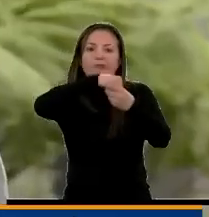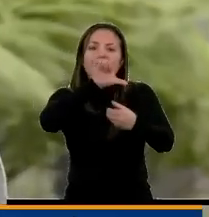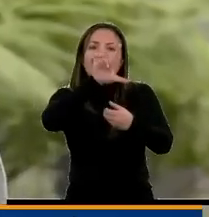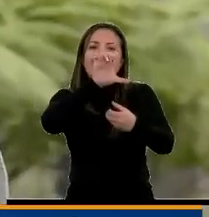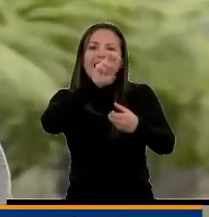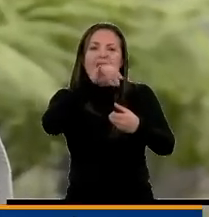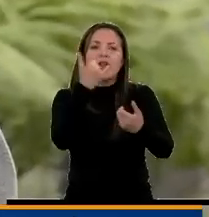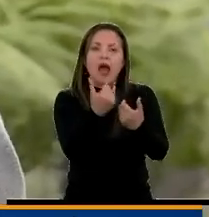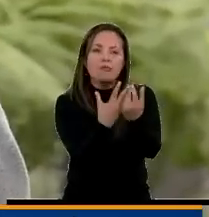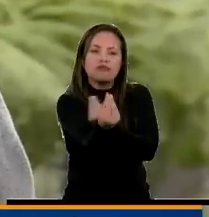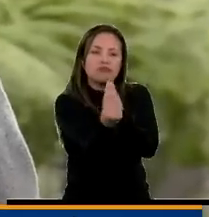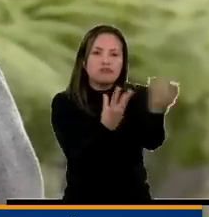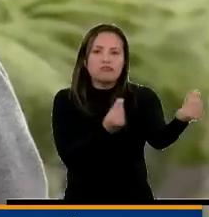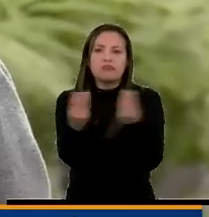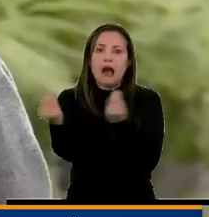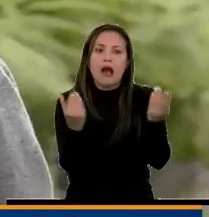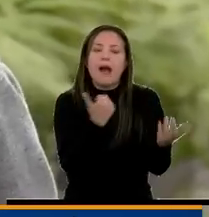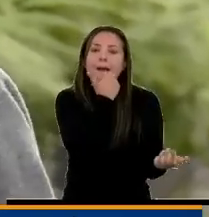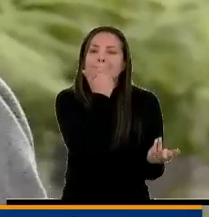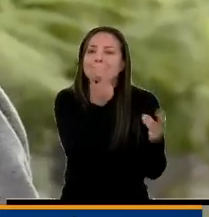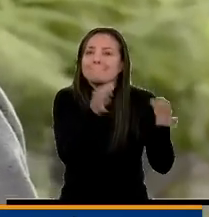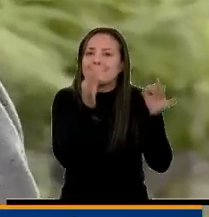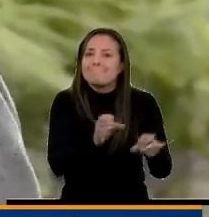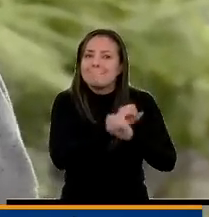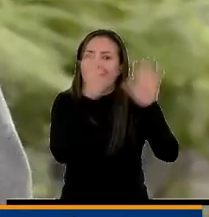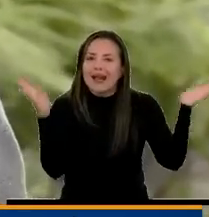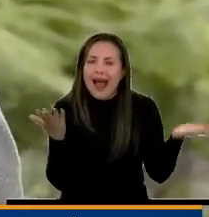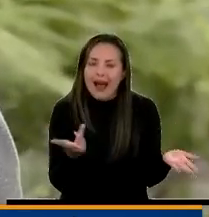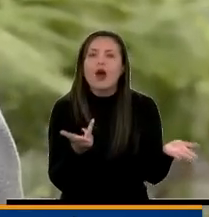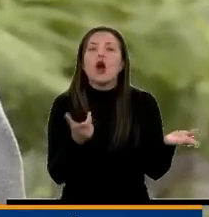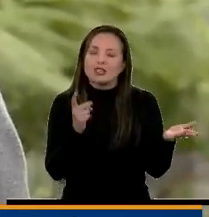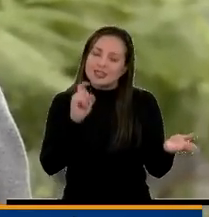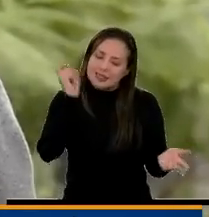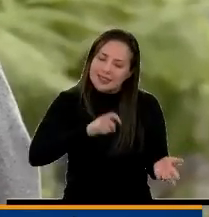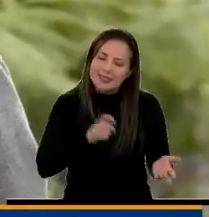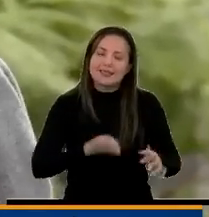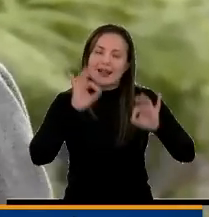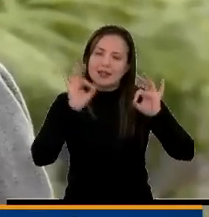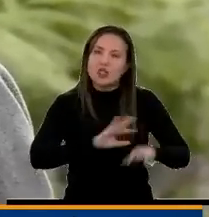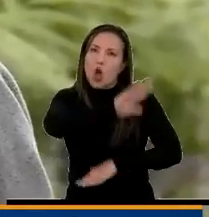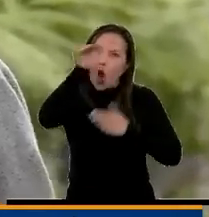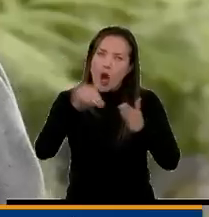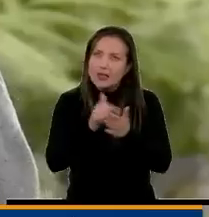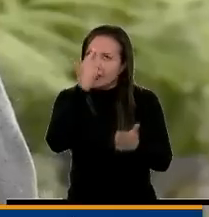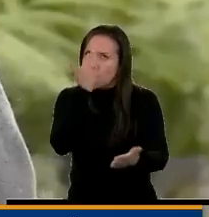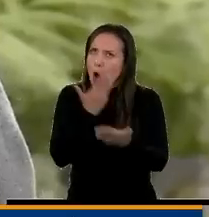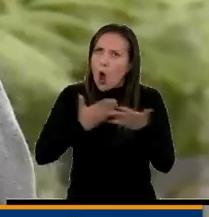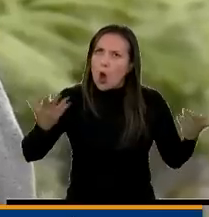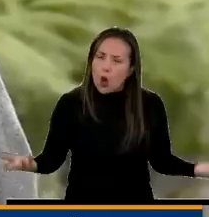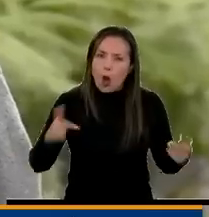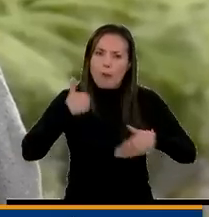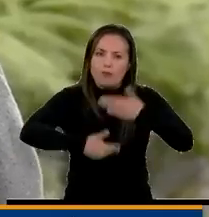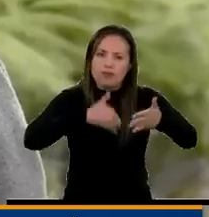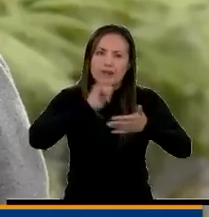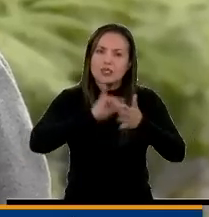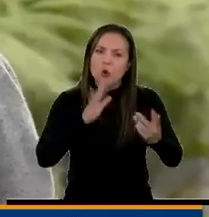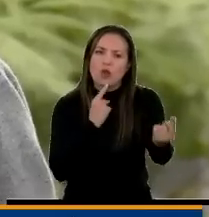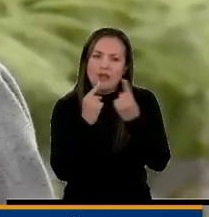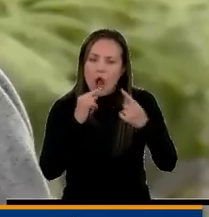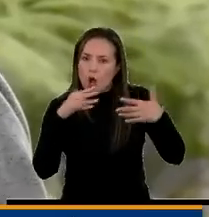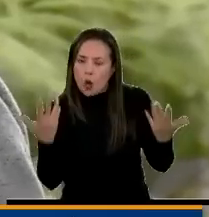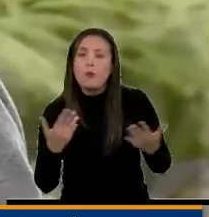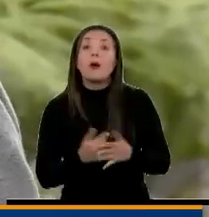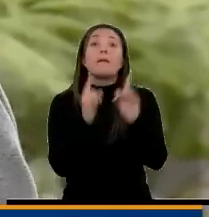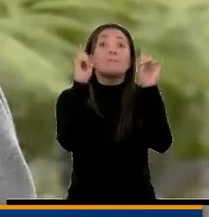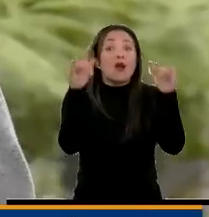el ELN, lo cual significaría replantear pues el escenario y el esquema de los diálogos. Por ahora lo que queremos